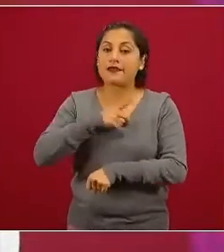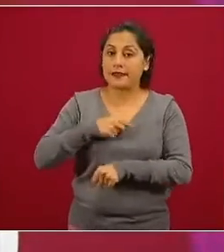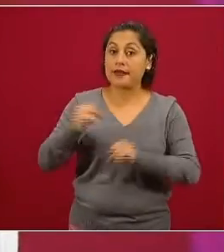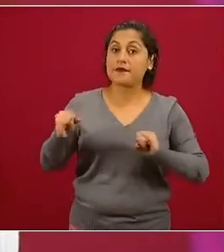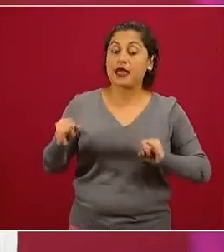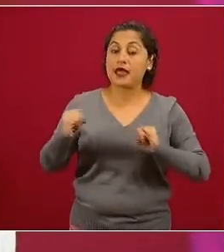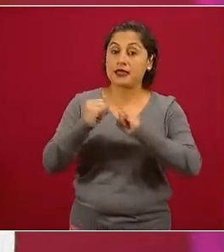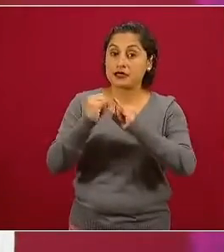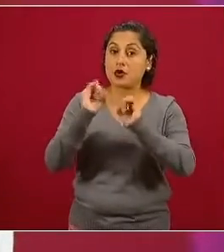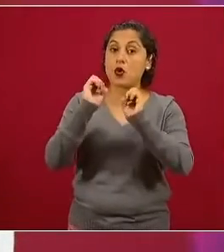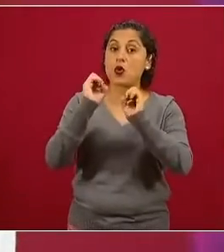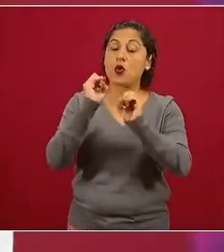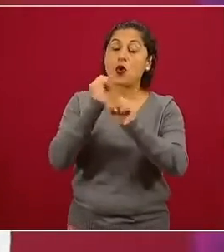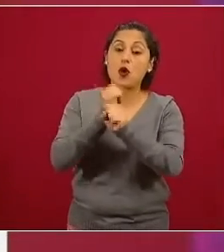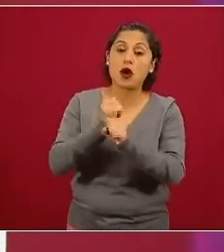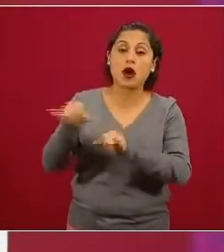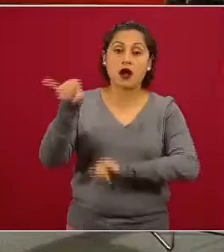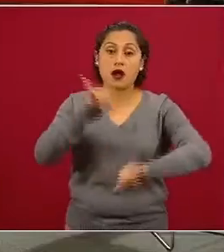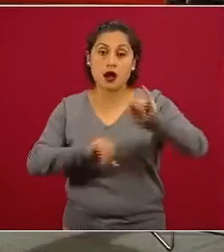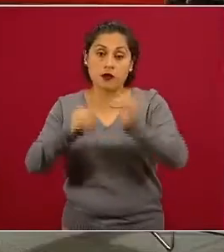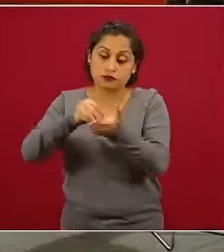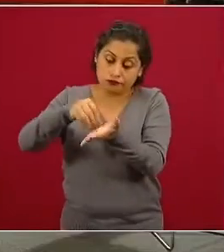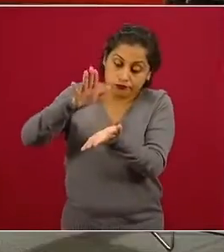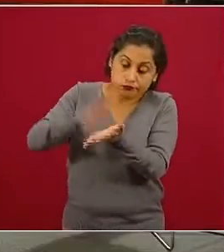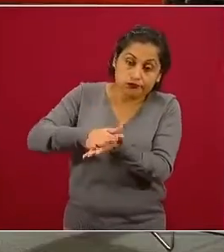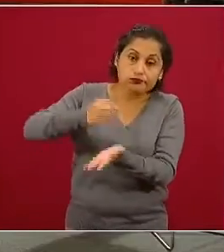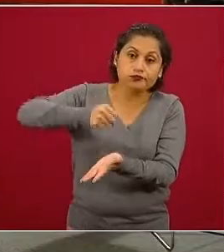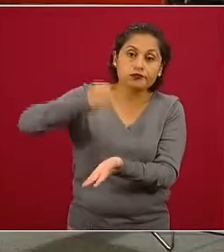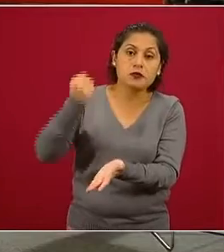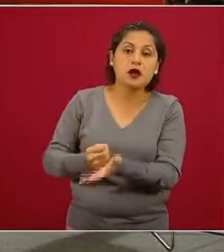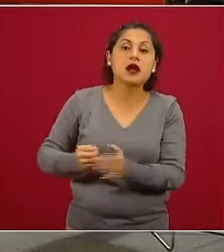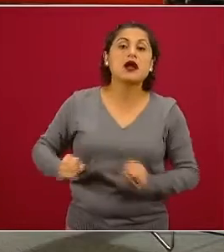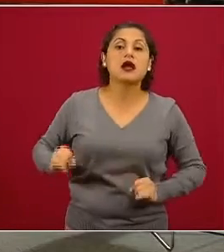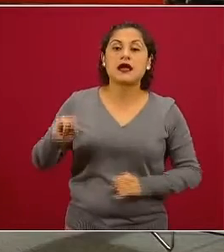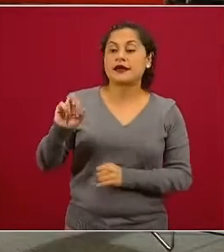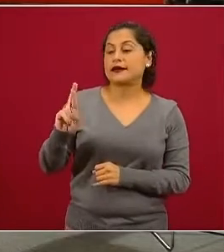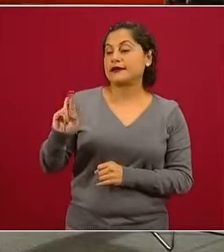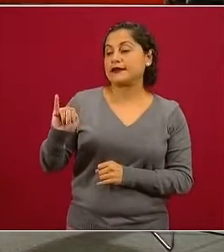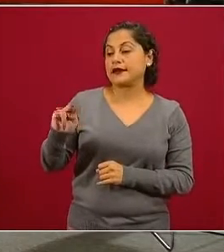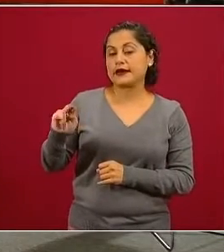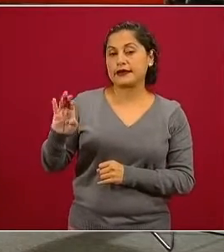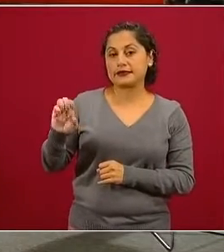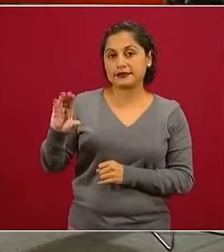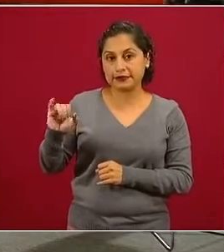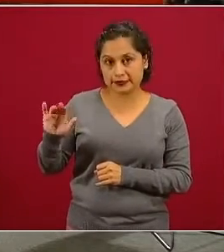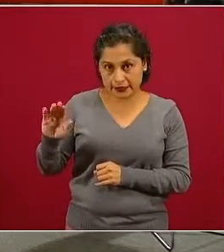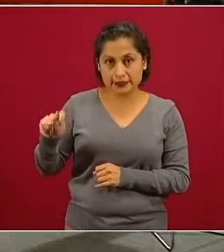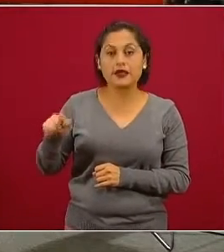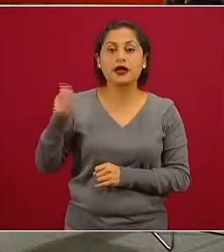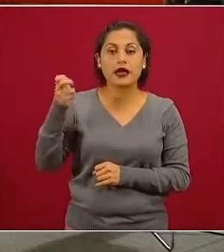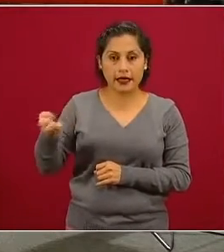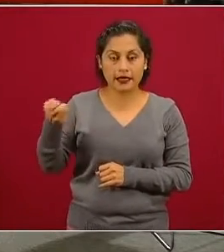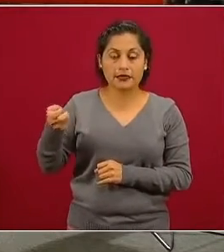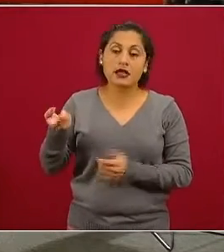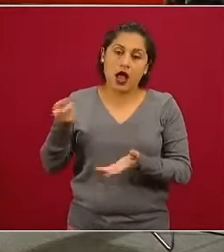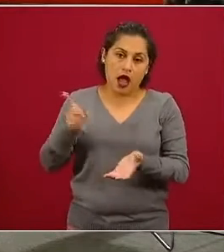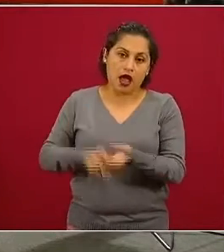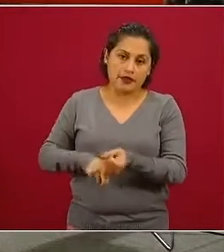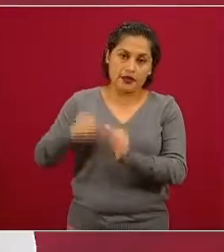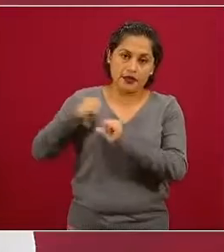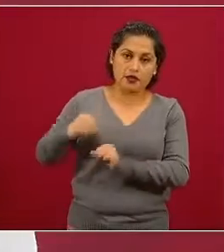En el proceso para que se establezcan ensayos clínicos en México depende de las propuestas que puedan hacer